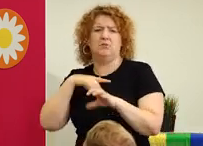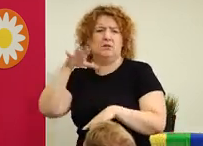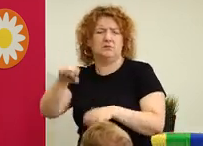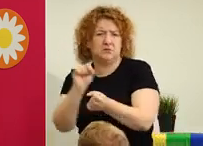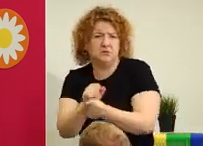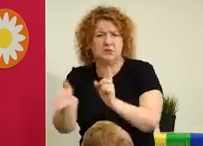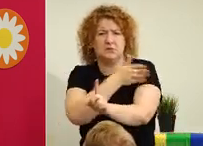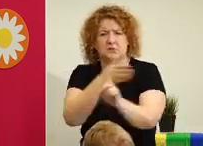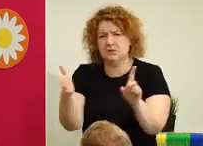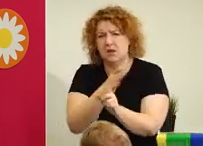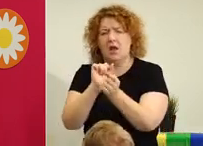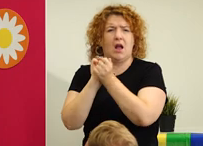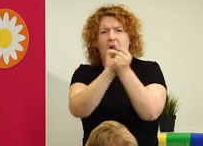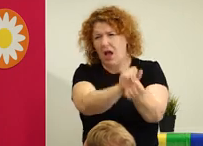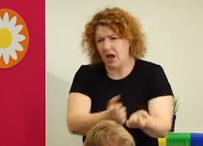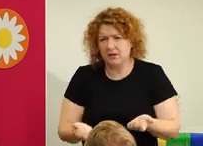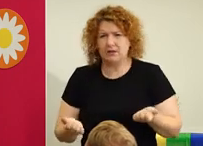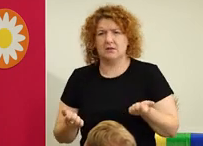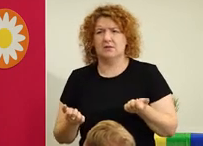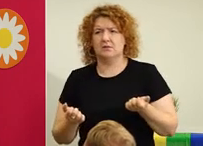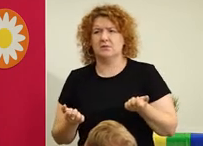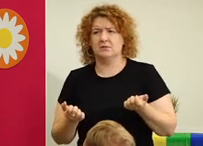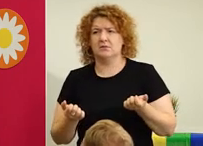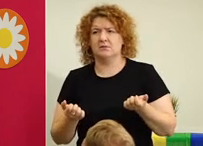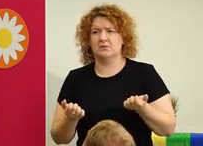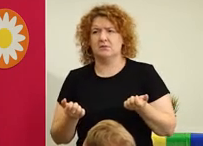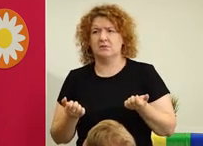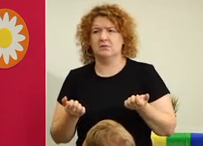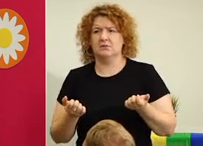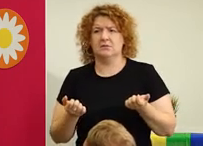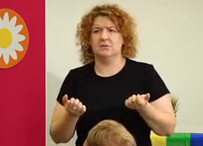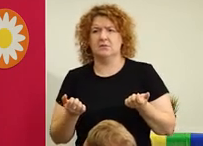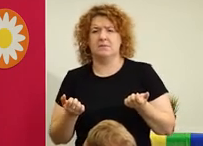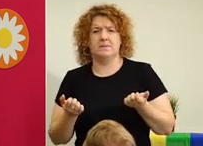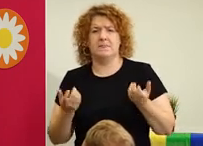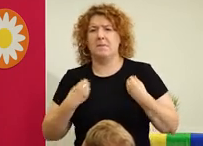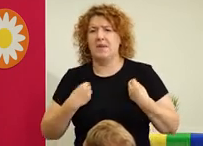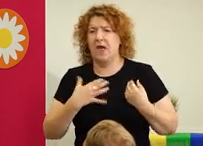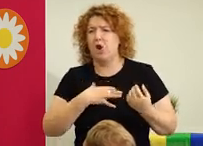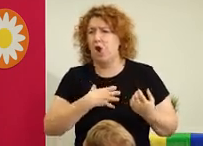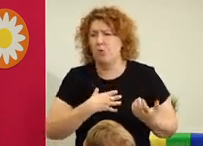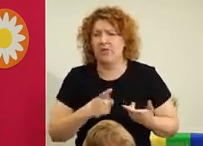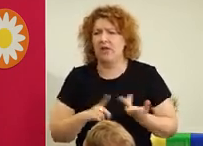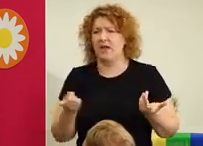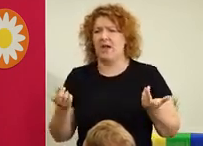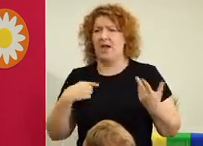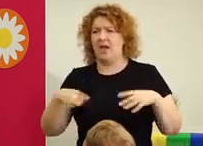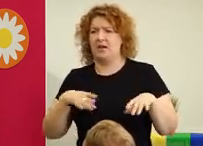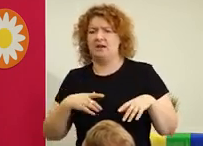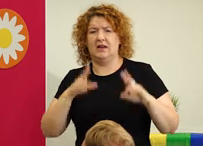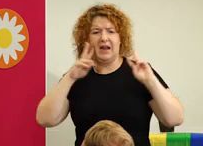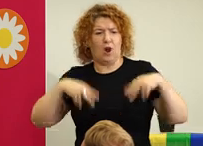detenidas, torturadas, encarceladas, que se les ha impedido vivir sus vidas, ser quienes son, que se les ha negado